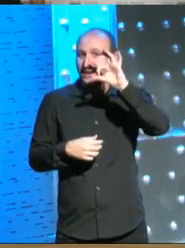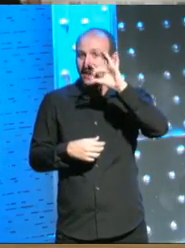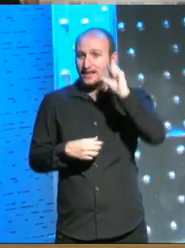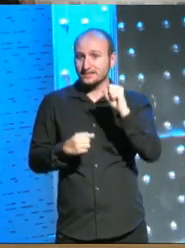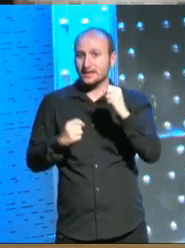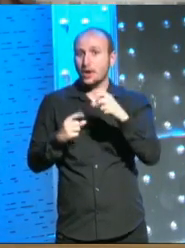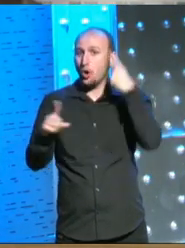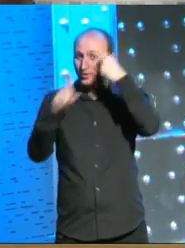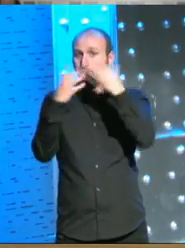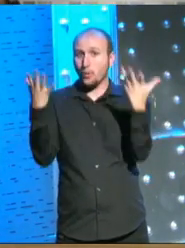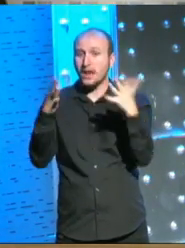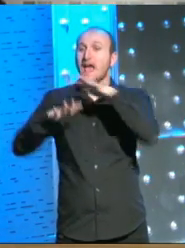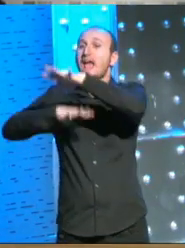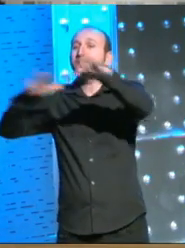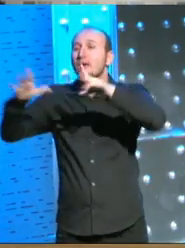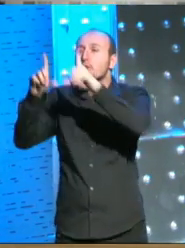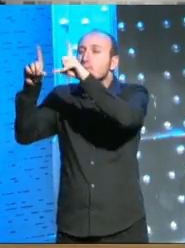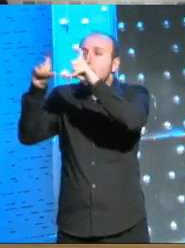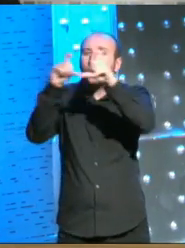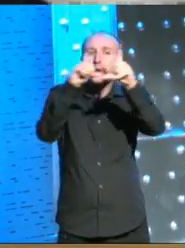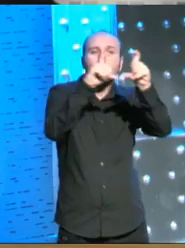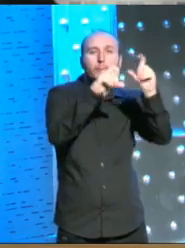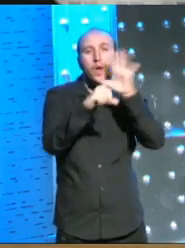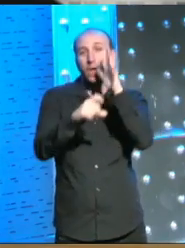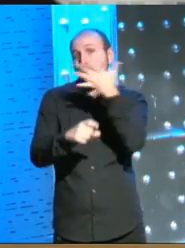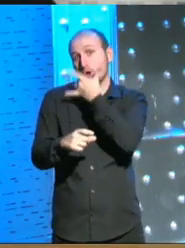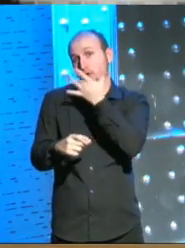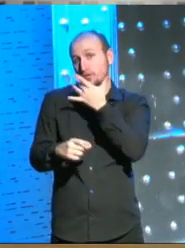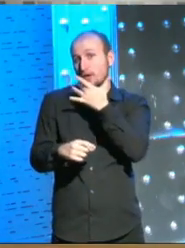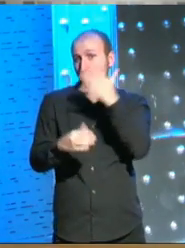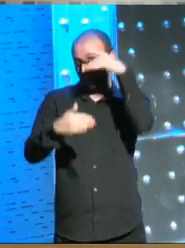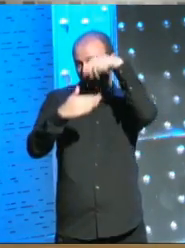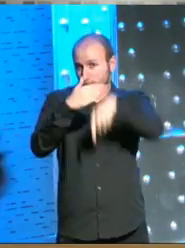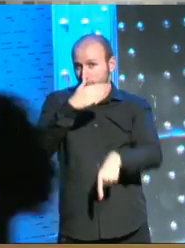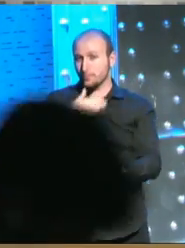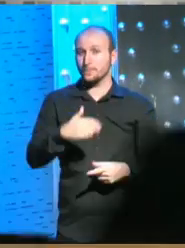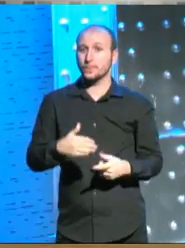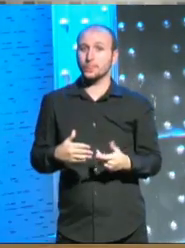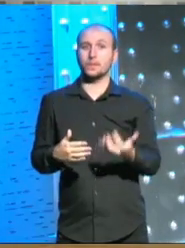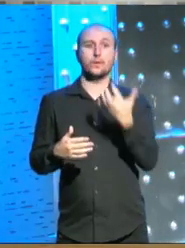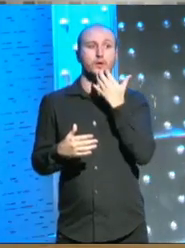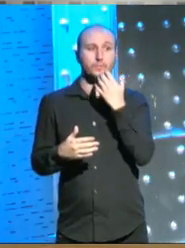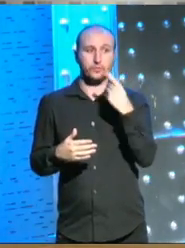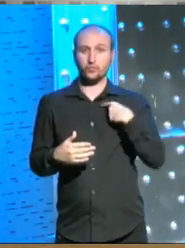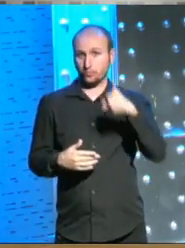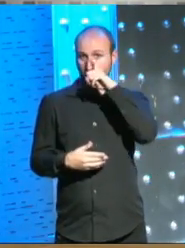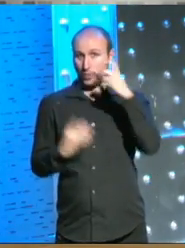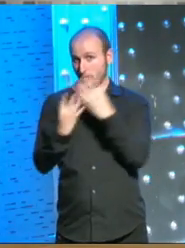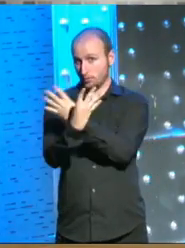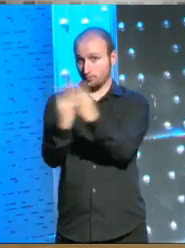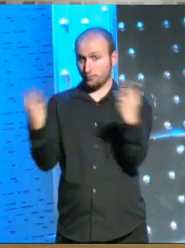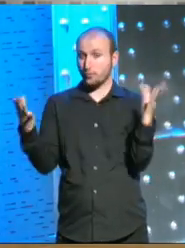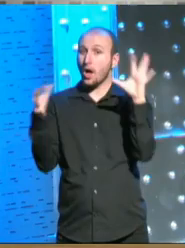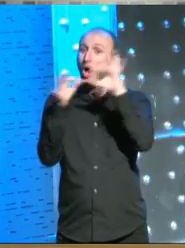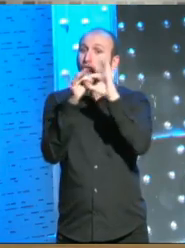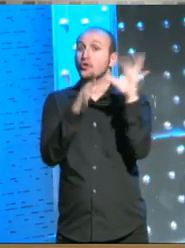del espacio, para conocer el espacio, dominar el espacio. Y esos proyectos, bueno, os quiero recordaros que la Unión Soviética